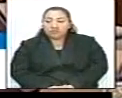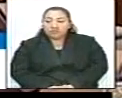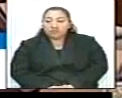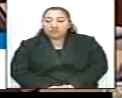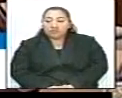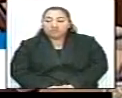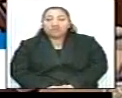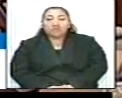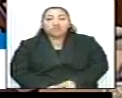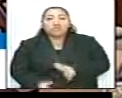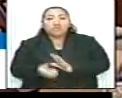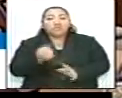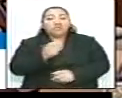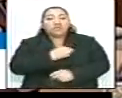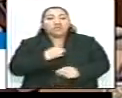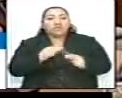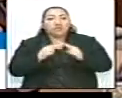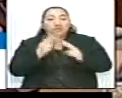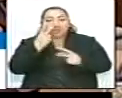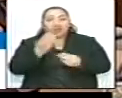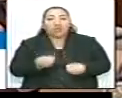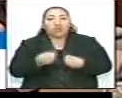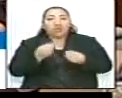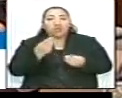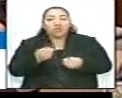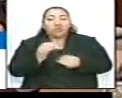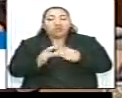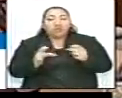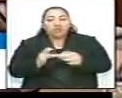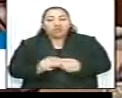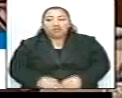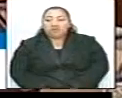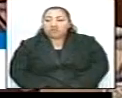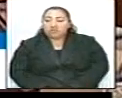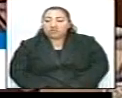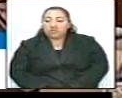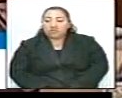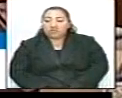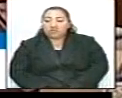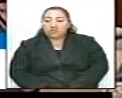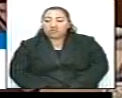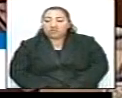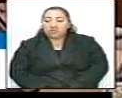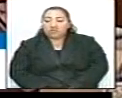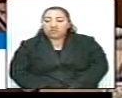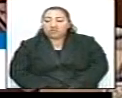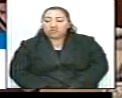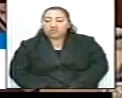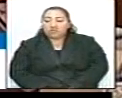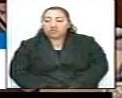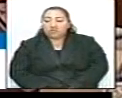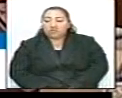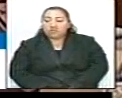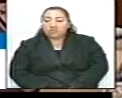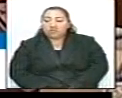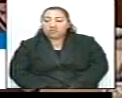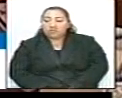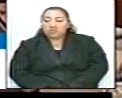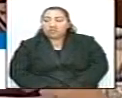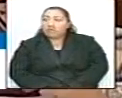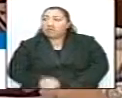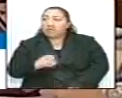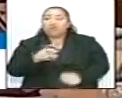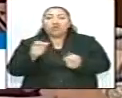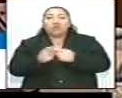al Ministerio de Vivienda, mira en qué está, cómo está exactamente de todo el país. Entonces, presidente, dejo a consideración de usted a ver si a